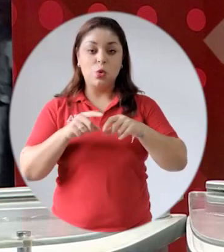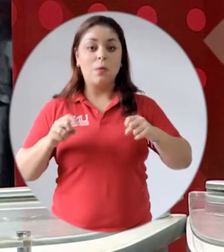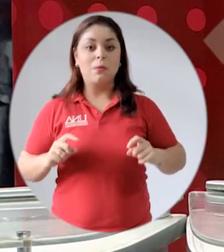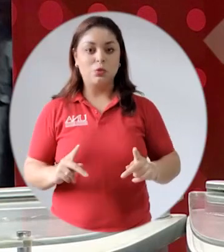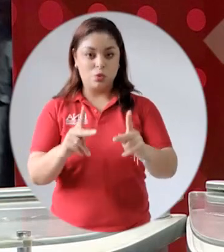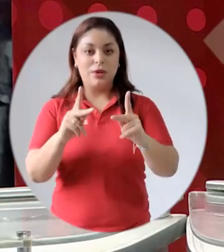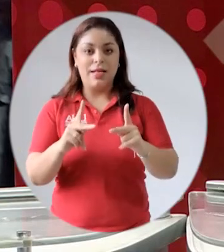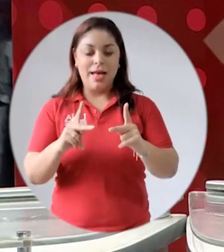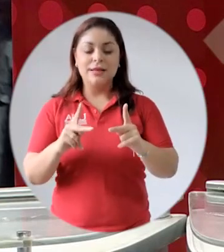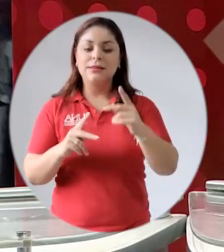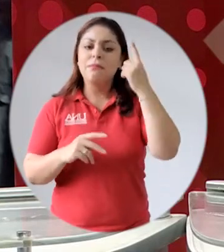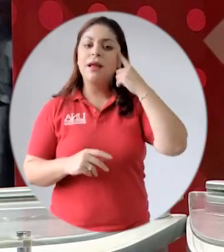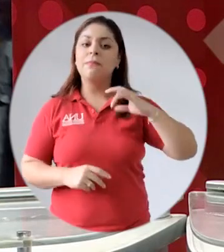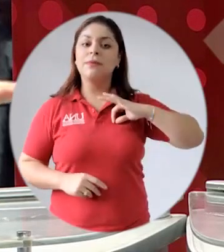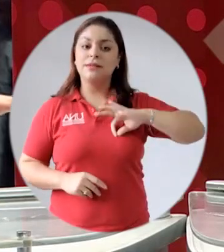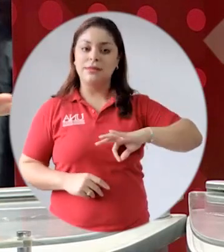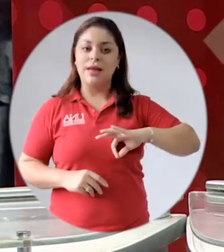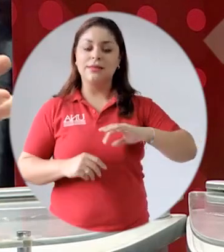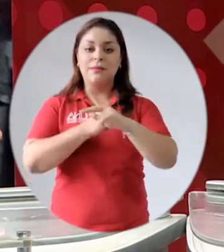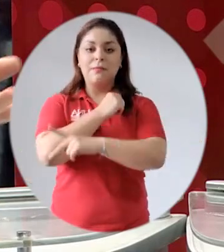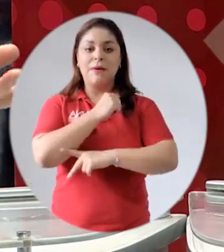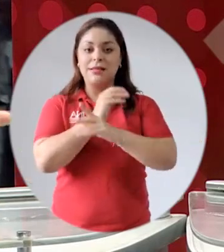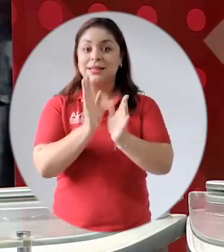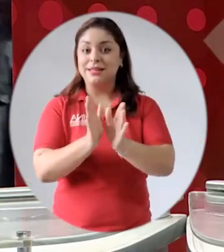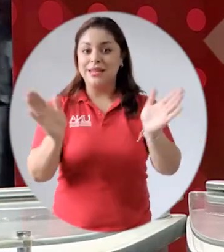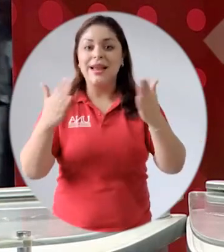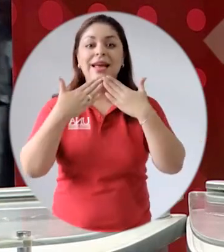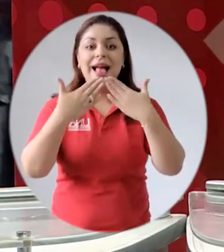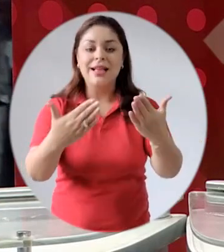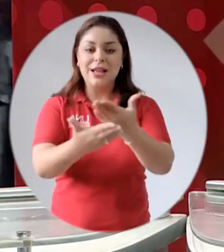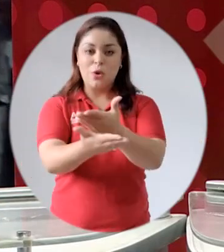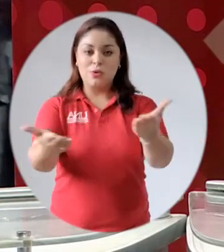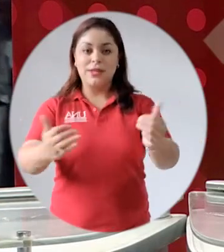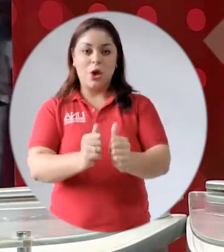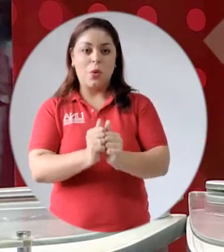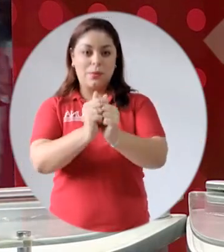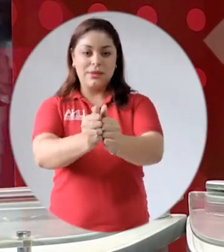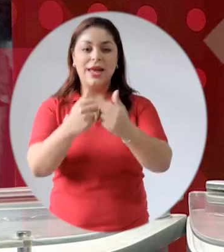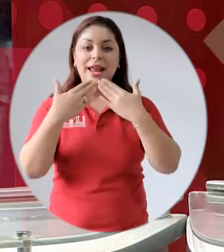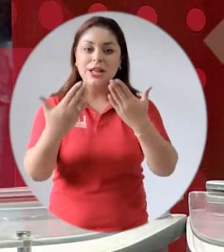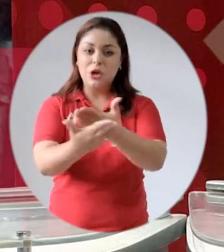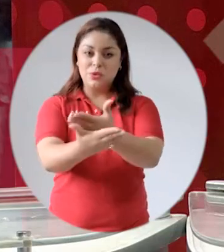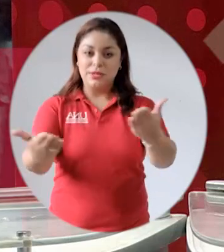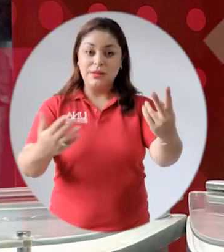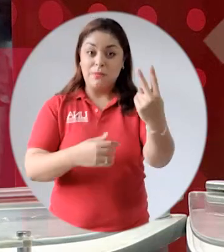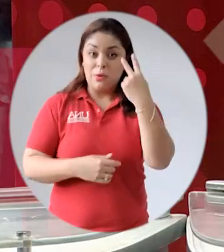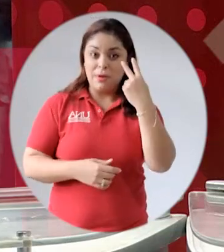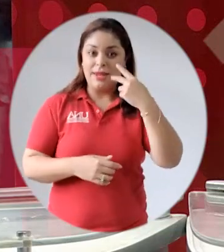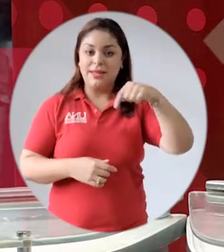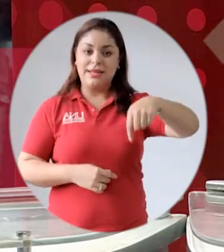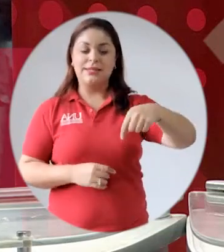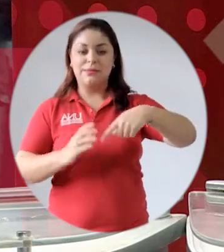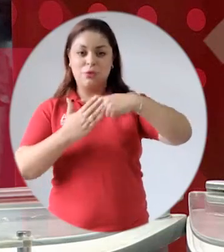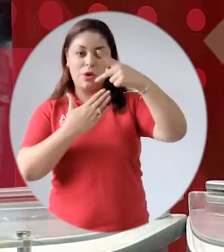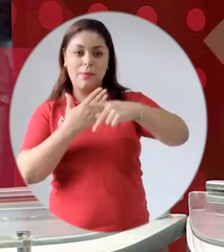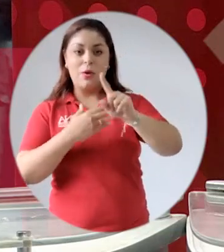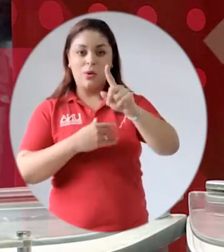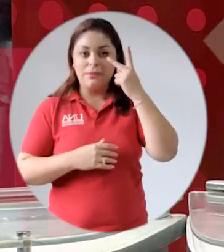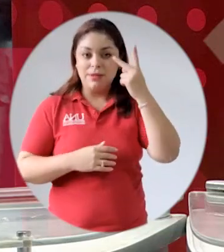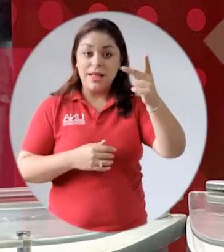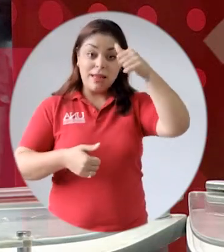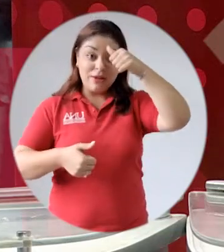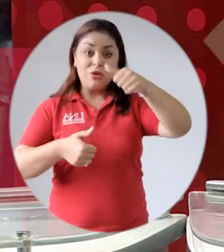de las mujeres no se siente representada por la institución y más del 90% dice que debe de cambiar las políticas públicas. Yo creo que no es que